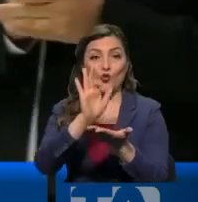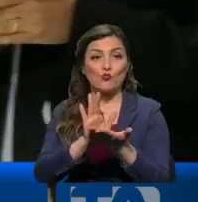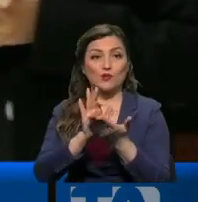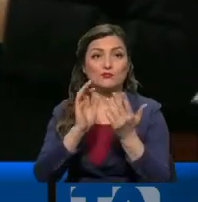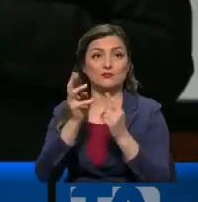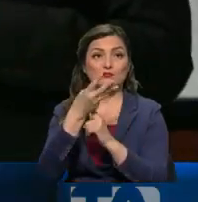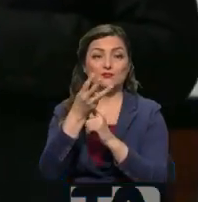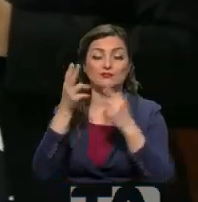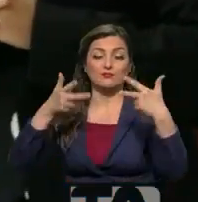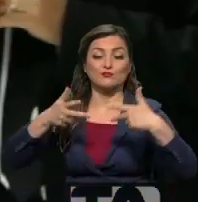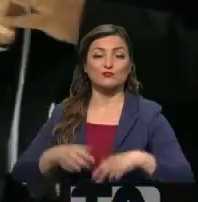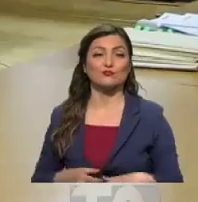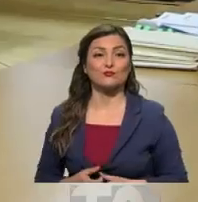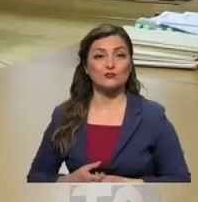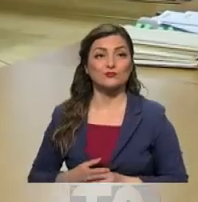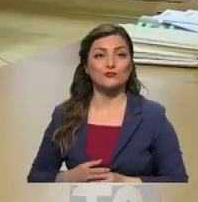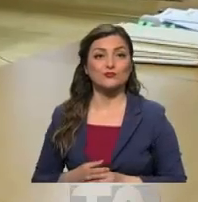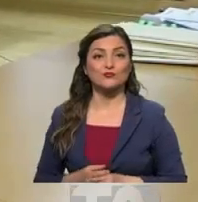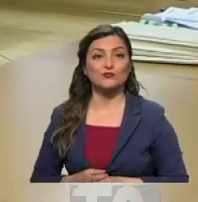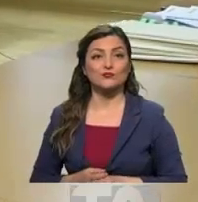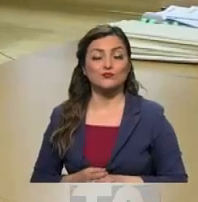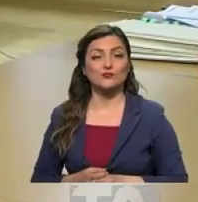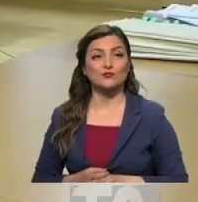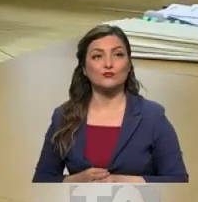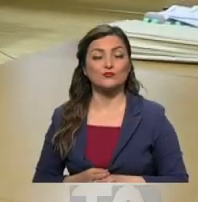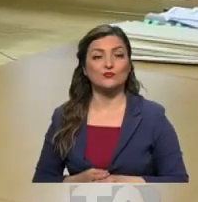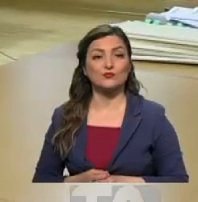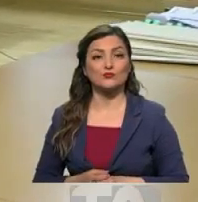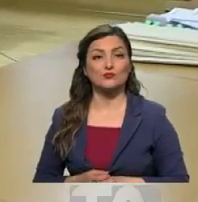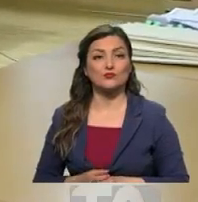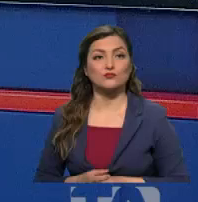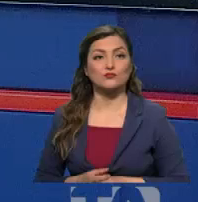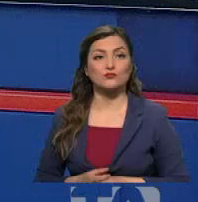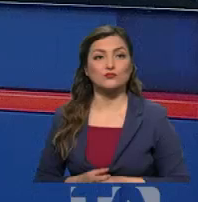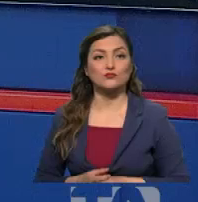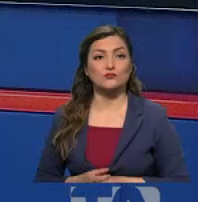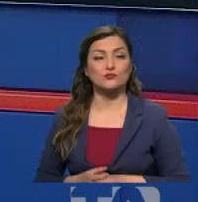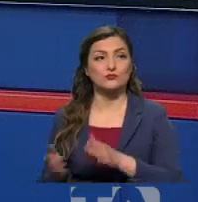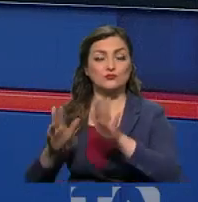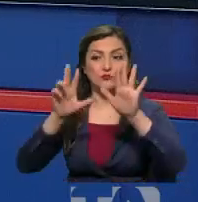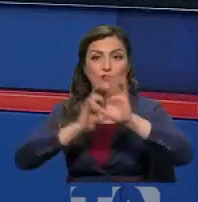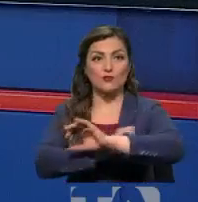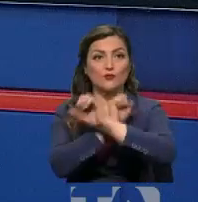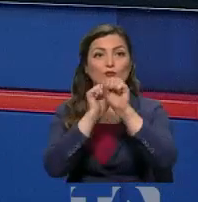forma telemática. En Quito, Daniela Valencia, 24 horas.